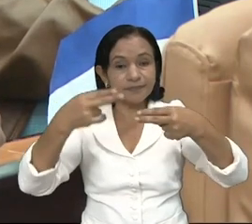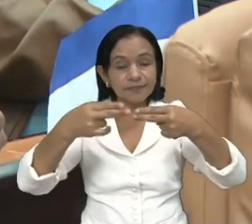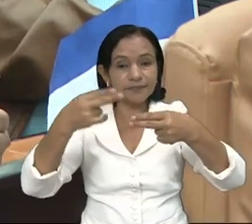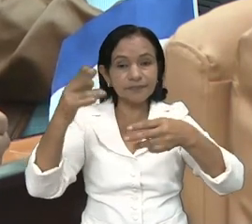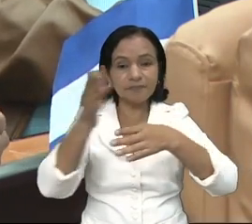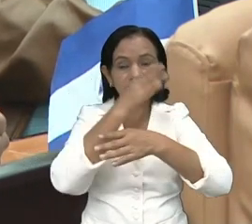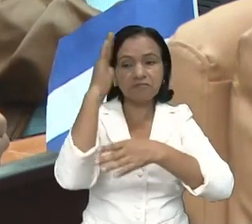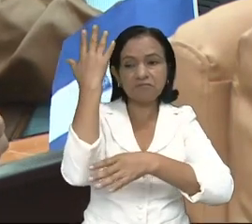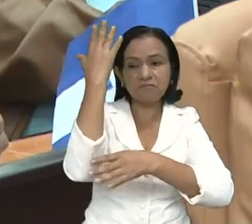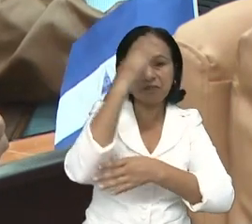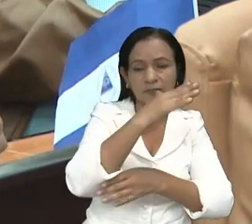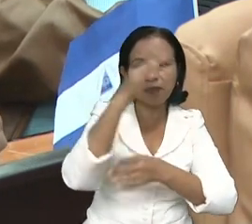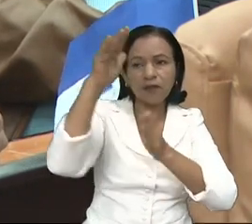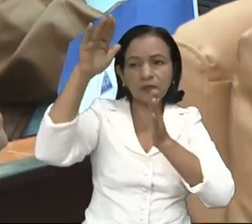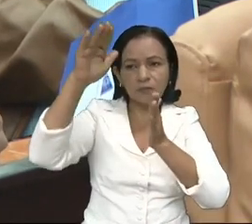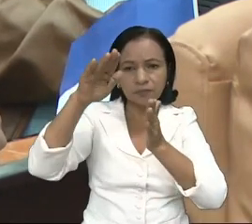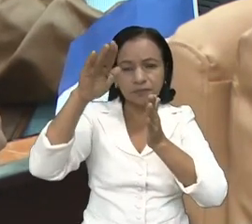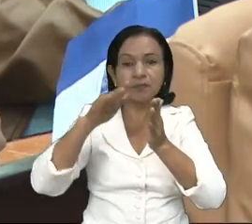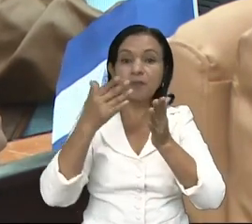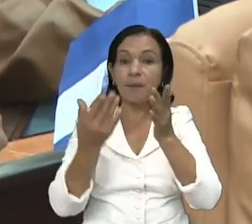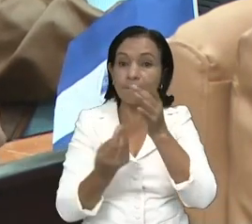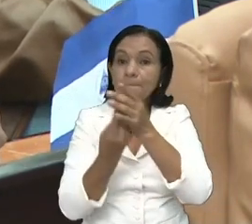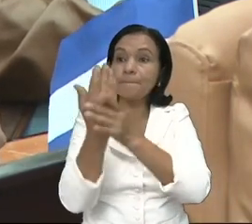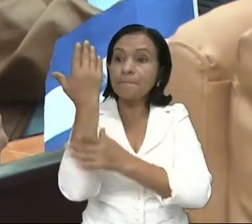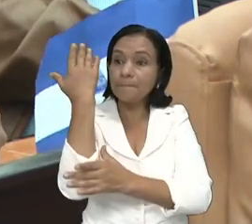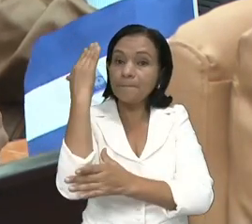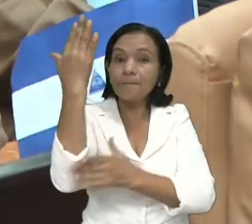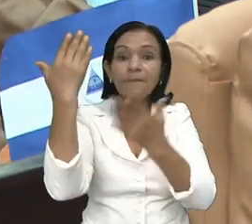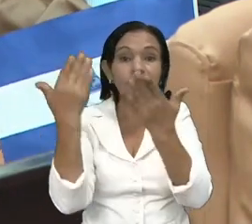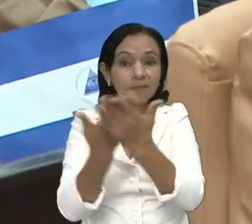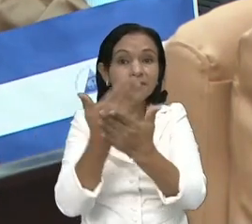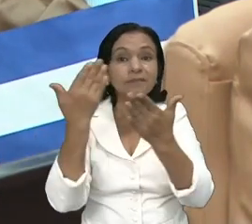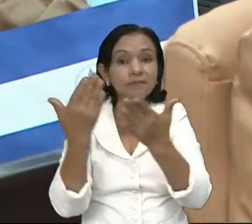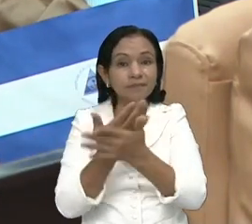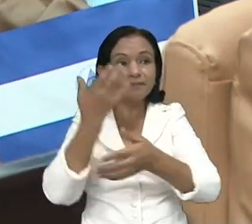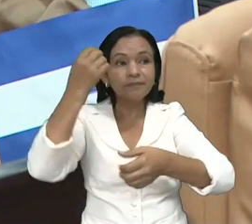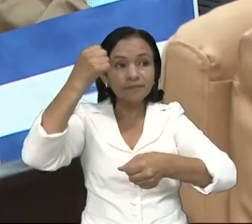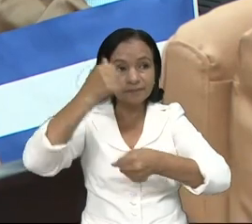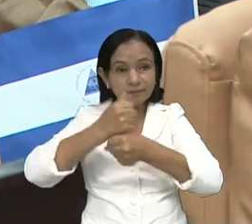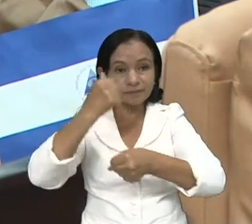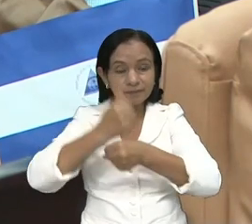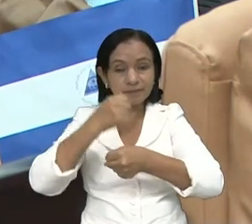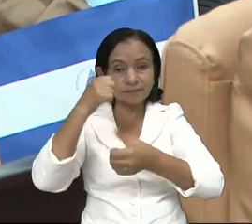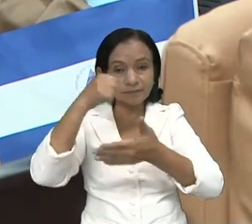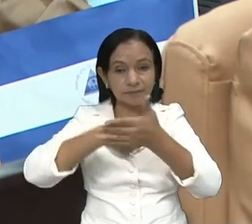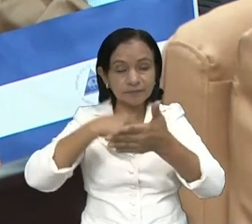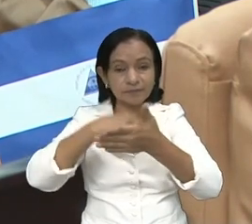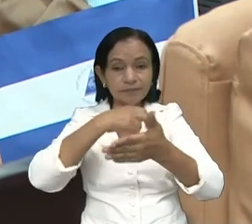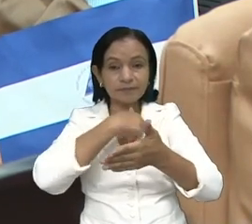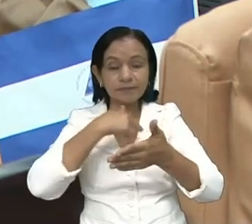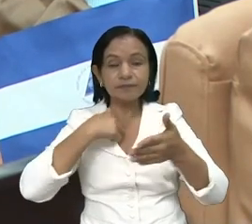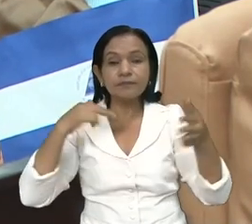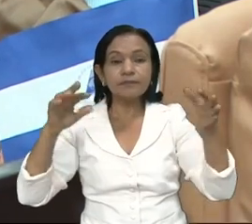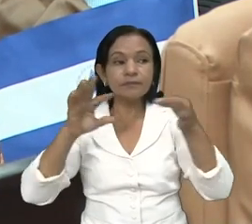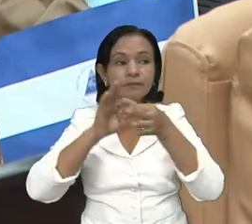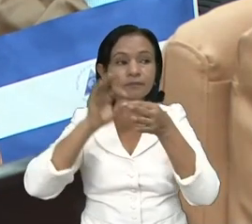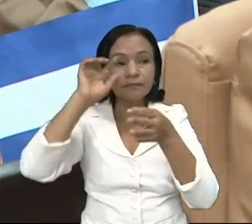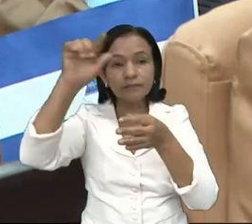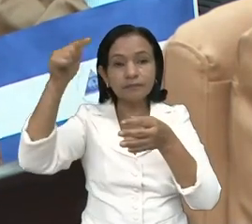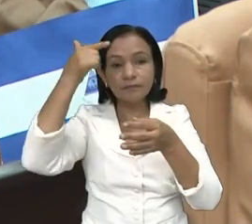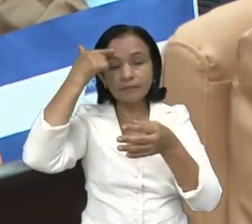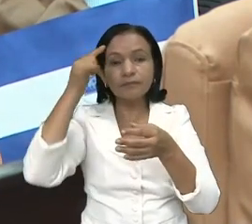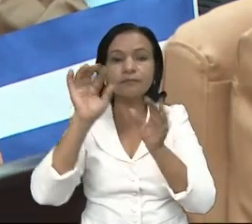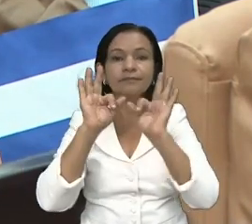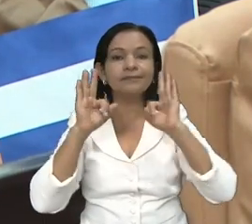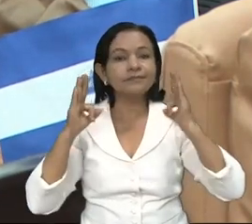deforestación van disminuyendo. En todos estos esfuerzos, a la par del gobierno, ha estado presente